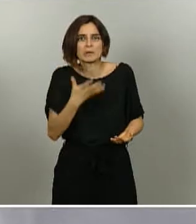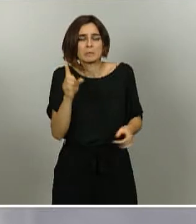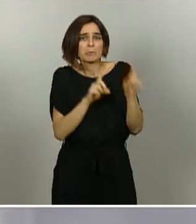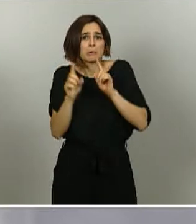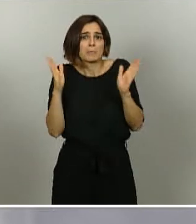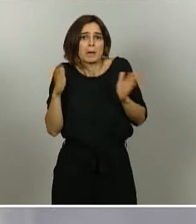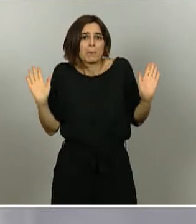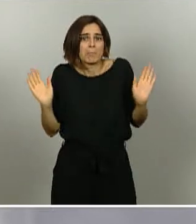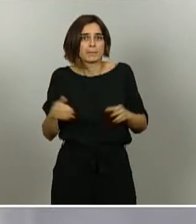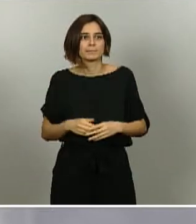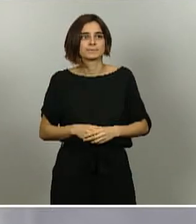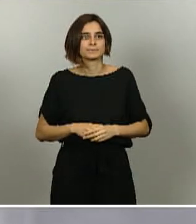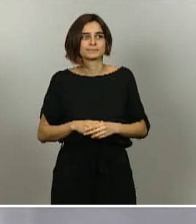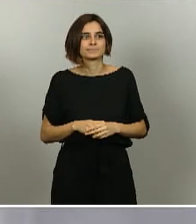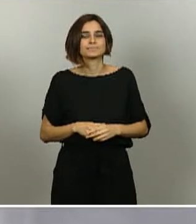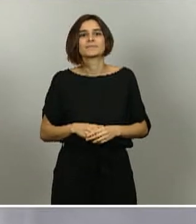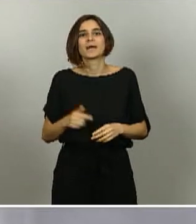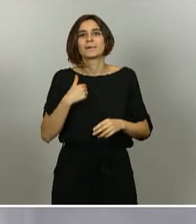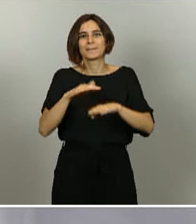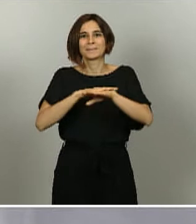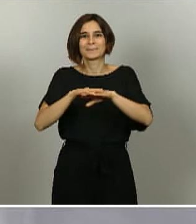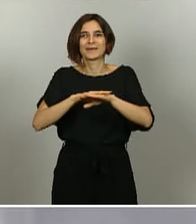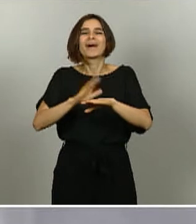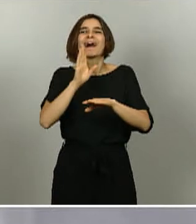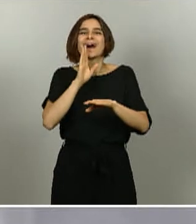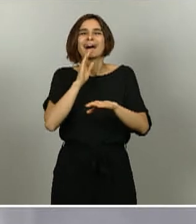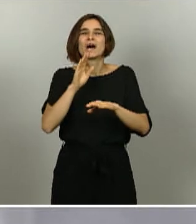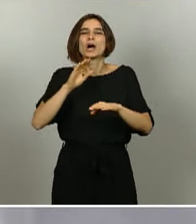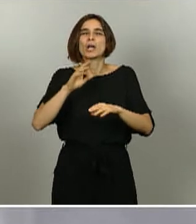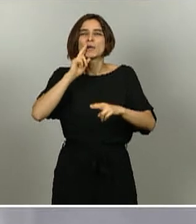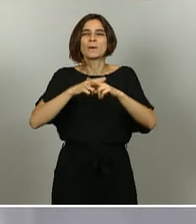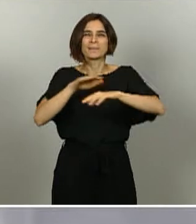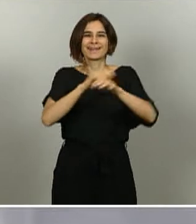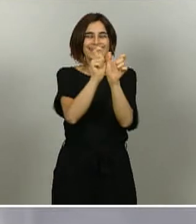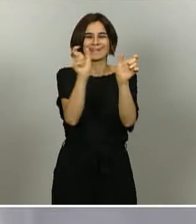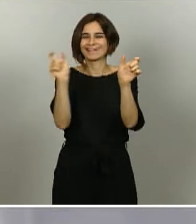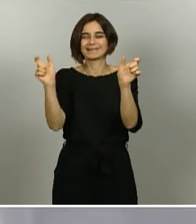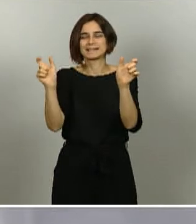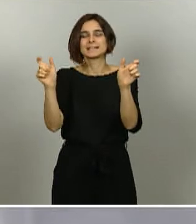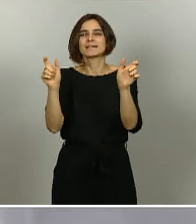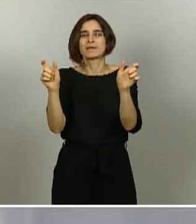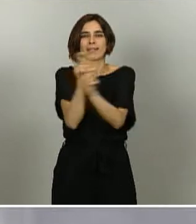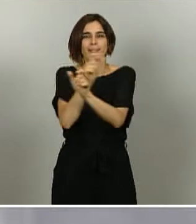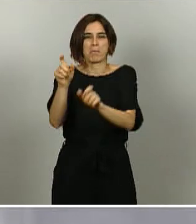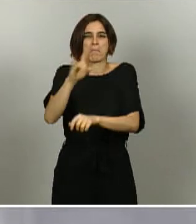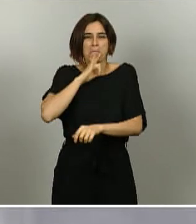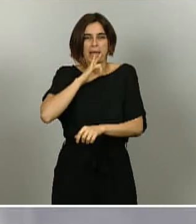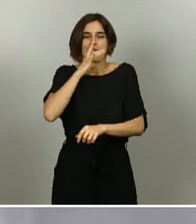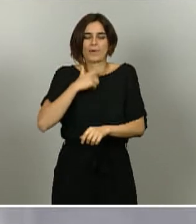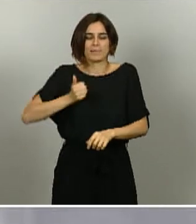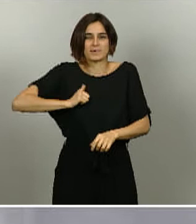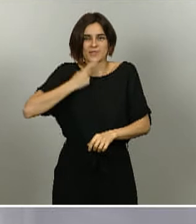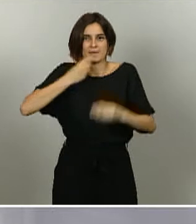nombre de los ministerios. Es Ministerio de Asuntos Económicos y Transformación Digital. Lo de la agenda queda para